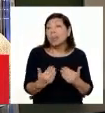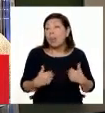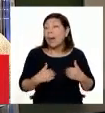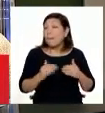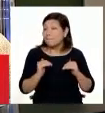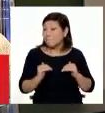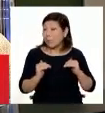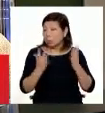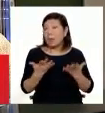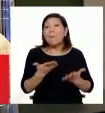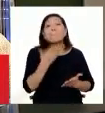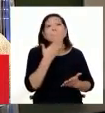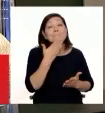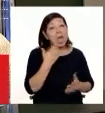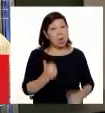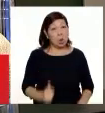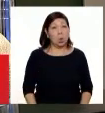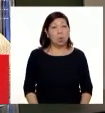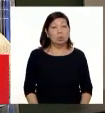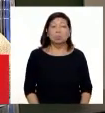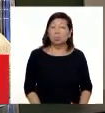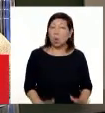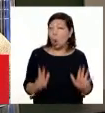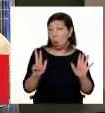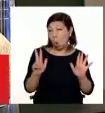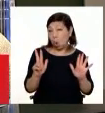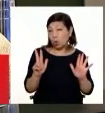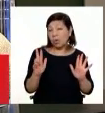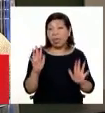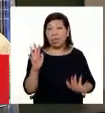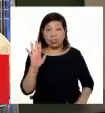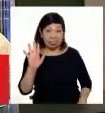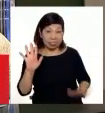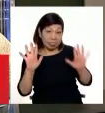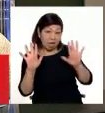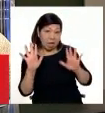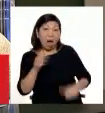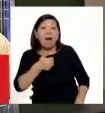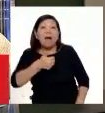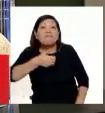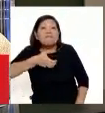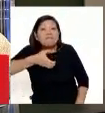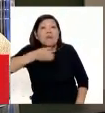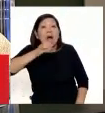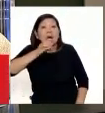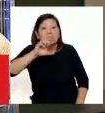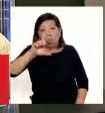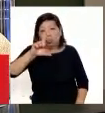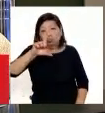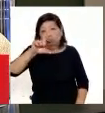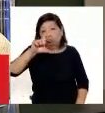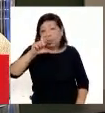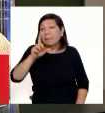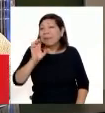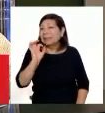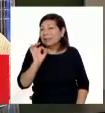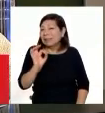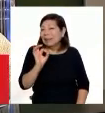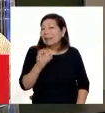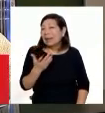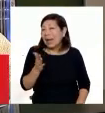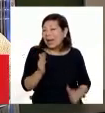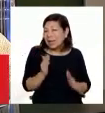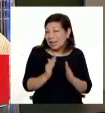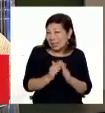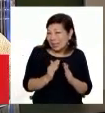adulto sano lo ideal es que se puedan consumir de 8 a 10 vasos. Ahora, ¿por qué la diferencia? Por la medida del vaso, ¿no? El vaso que generalmente tenemos